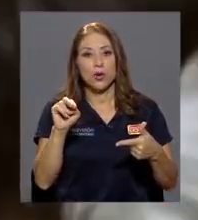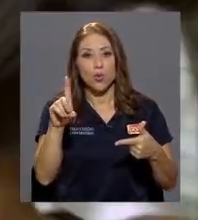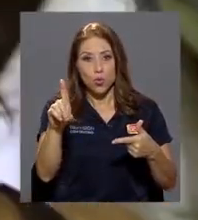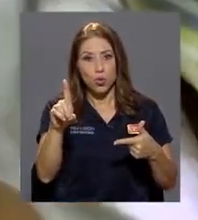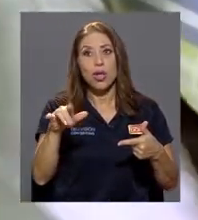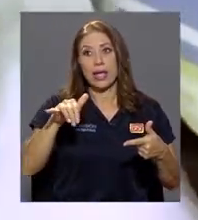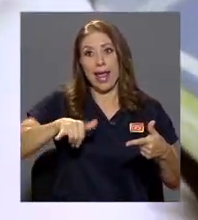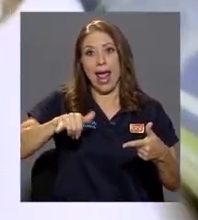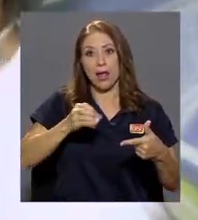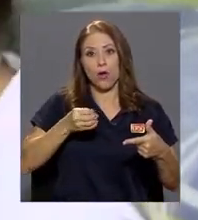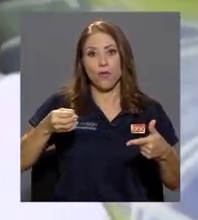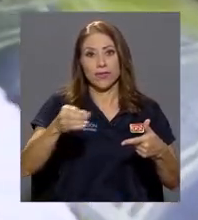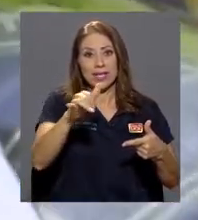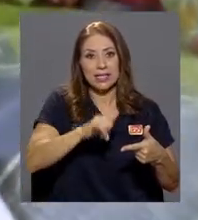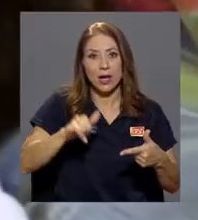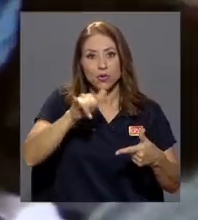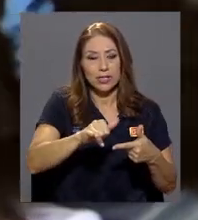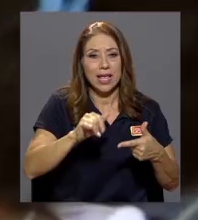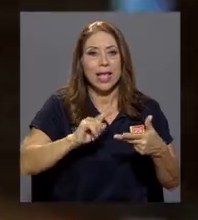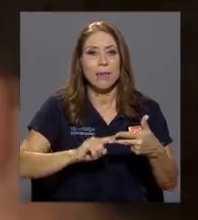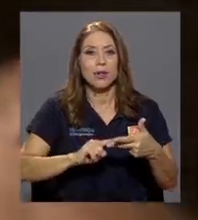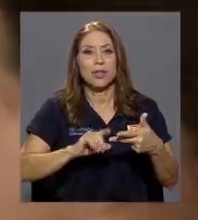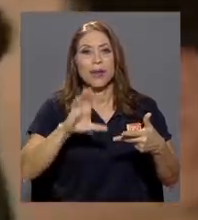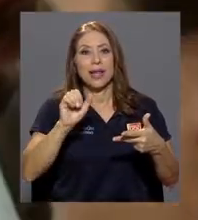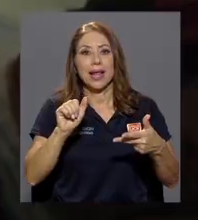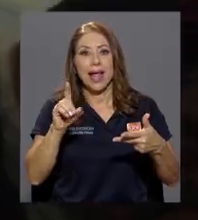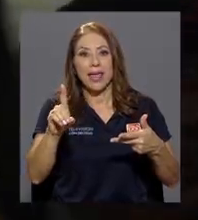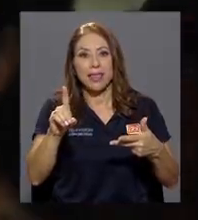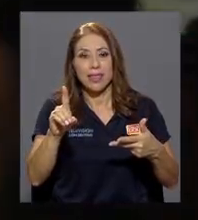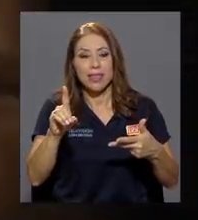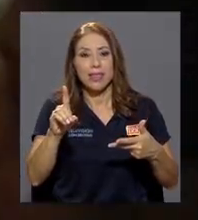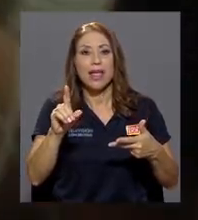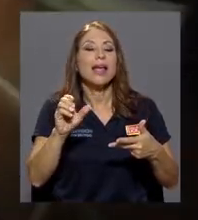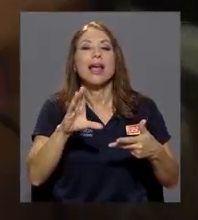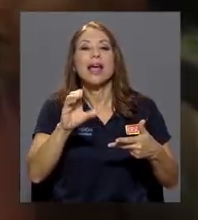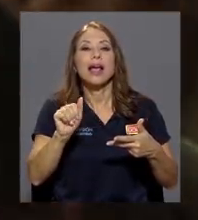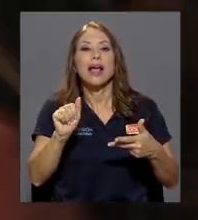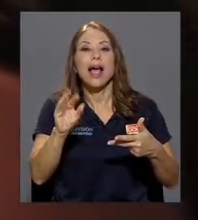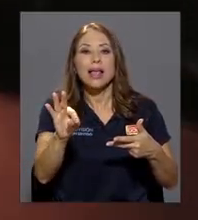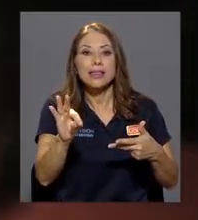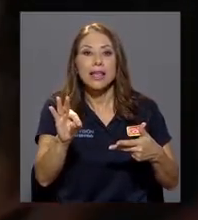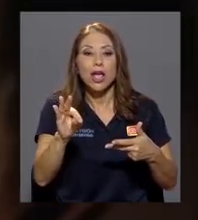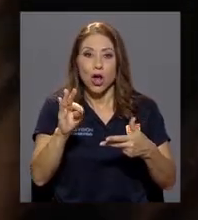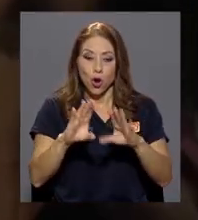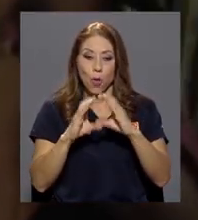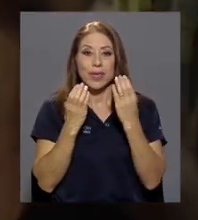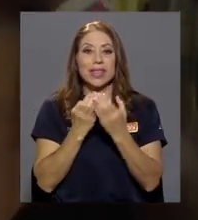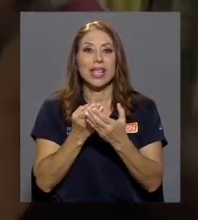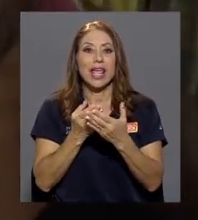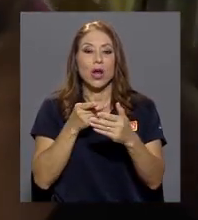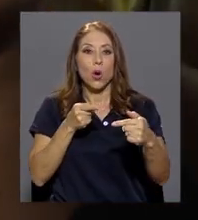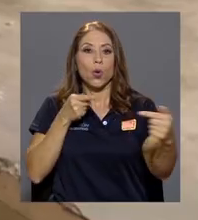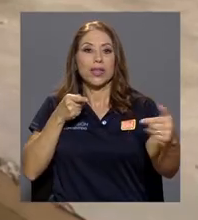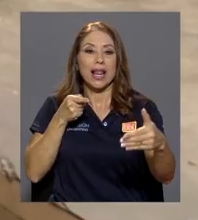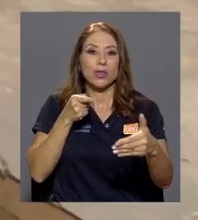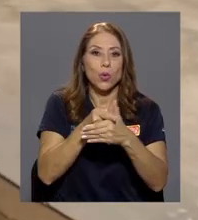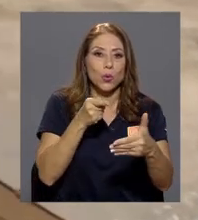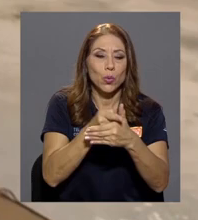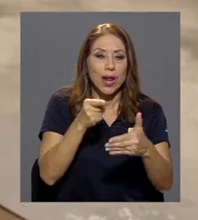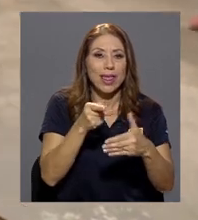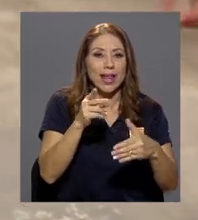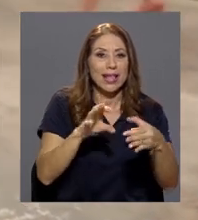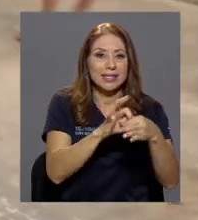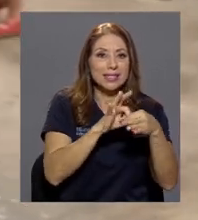sede la tienes yo aquí en san josé pero también del catch del comité contra la tortura de las naciones unidas del consejo de